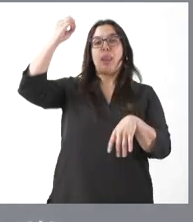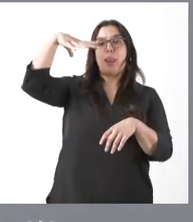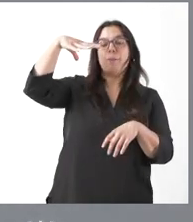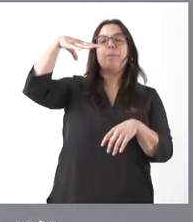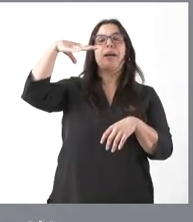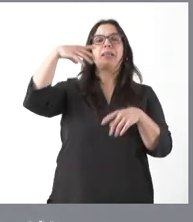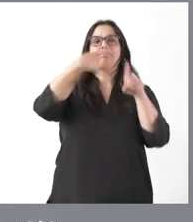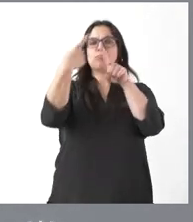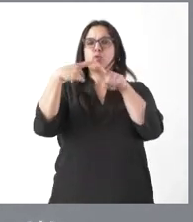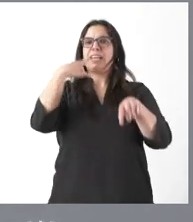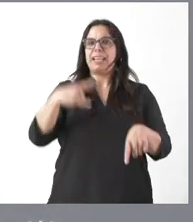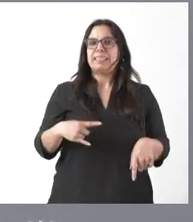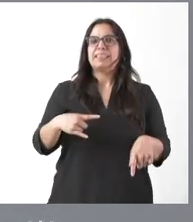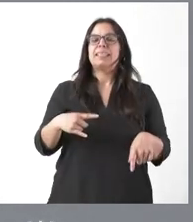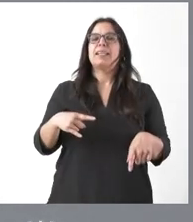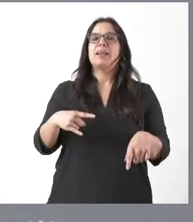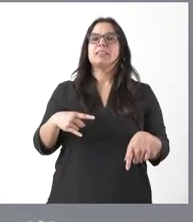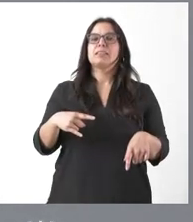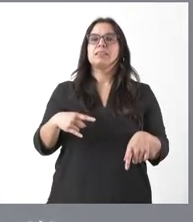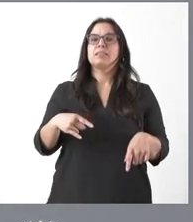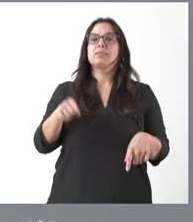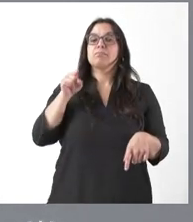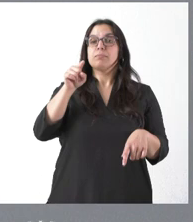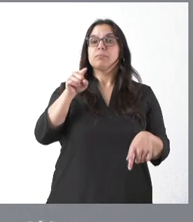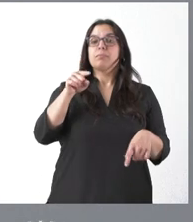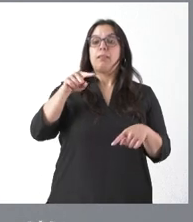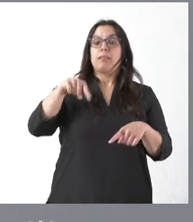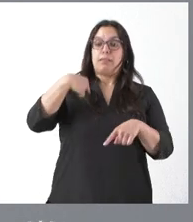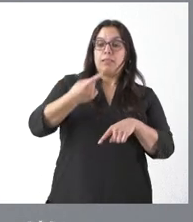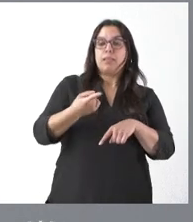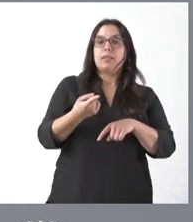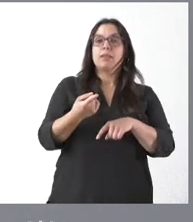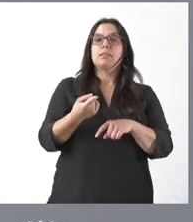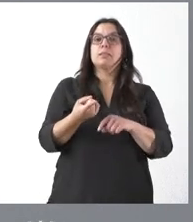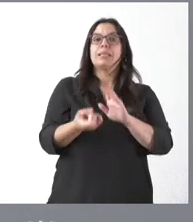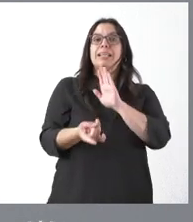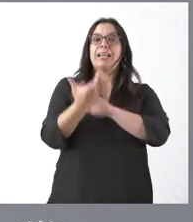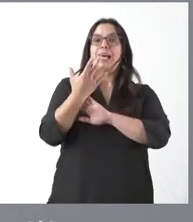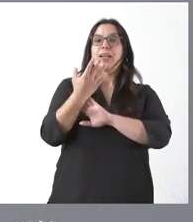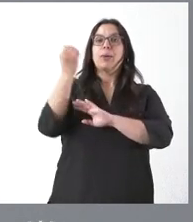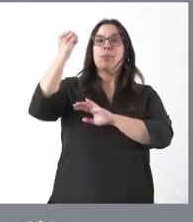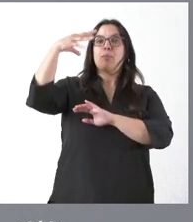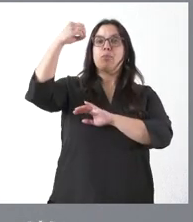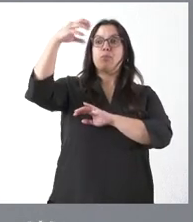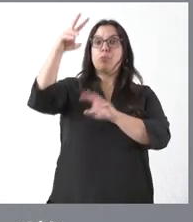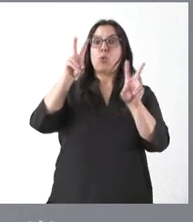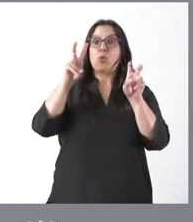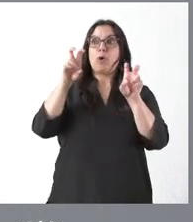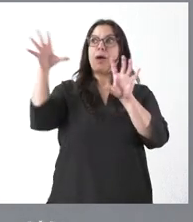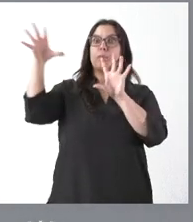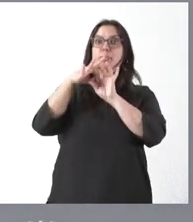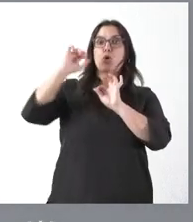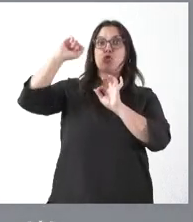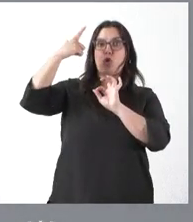aparatos eléctricos y prevé una nueva generación de luminarias solares la subvención son